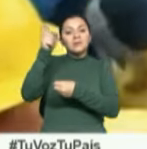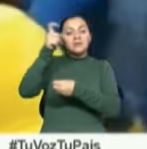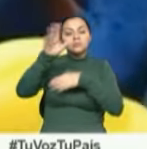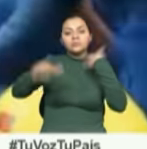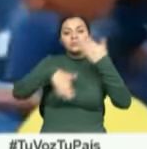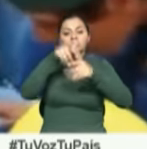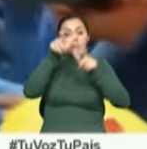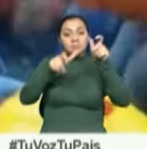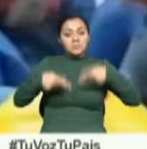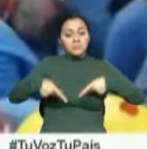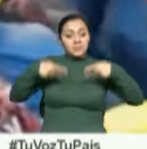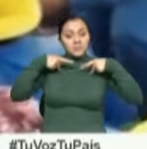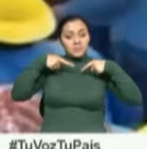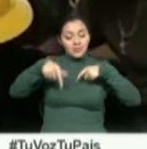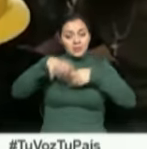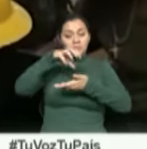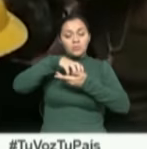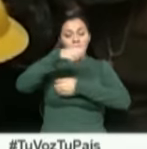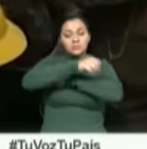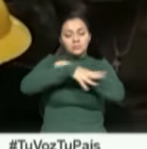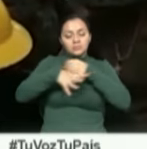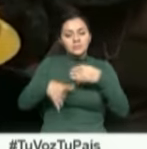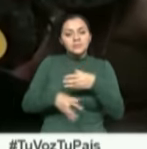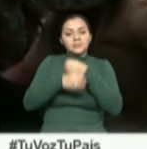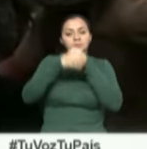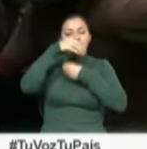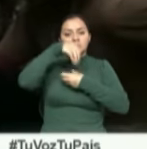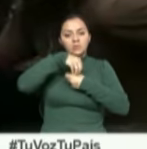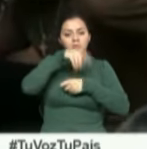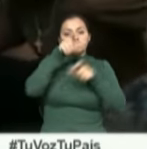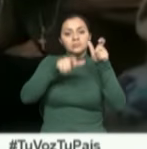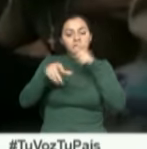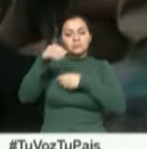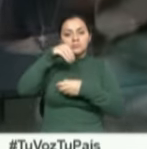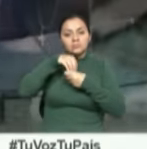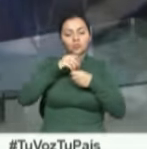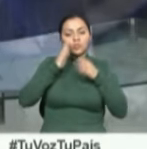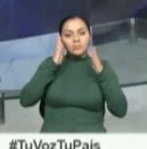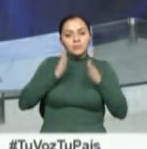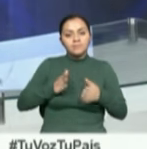los habitantes de esa provincia seguridad interna, ciudadana y humana.